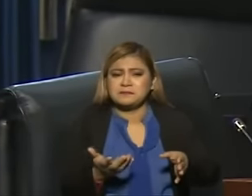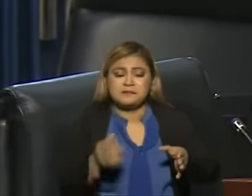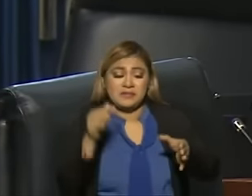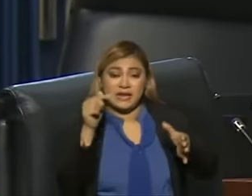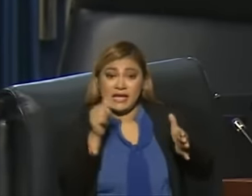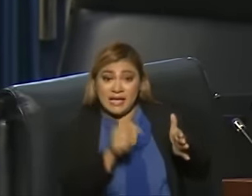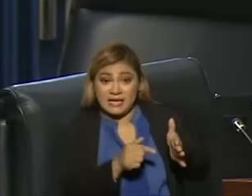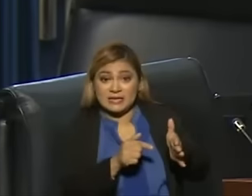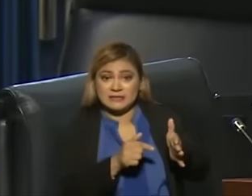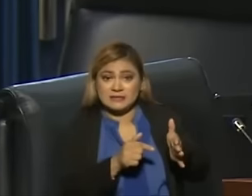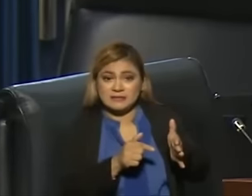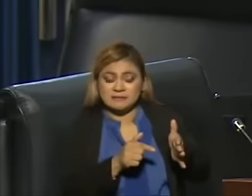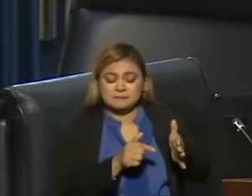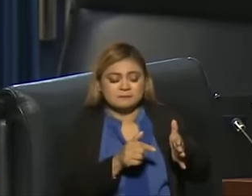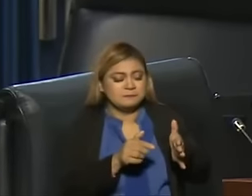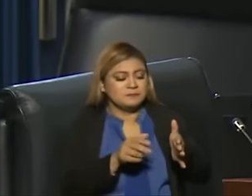era